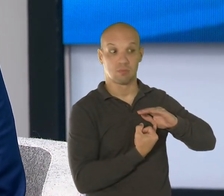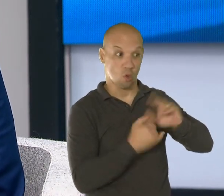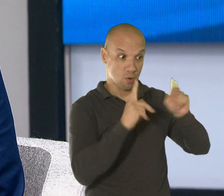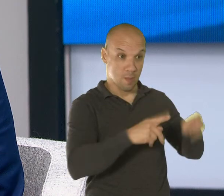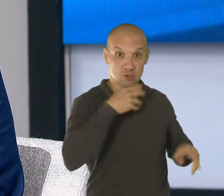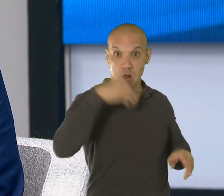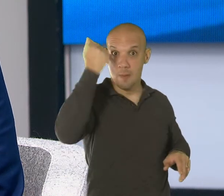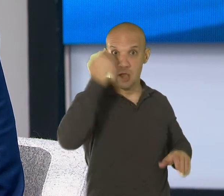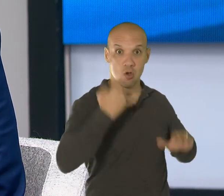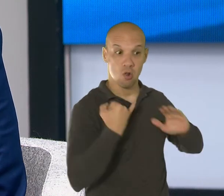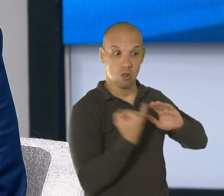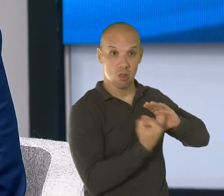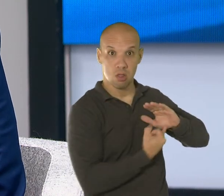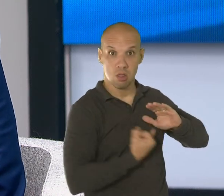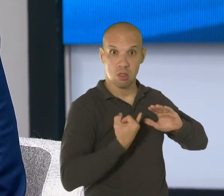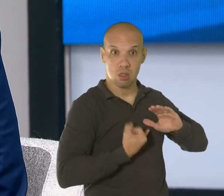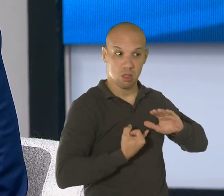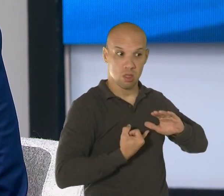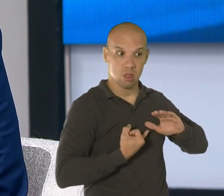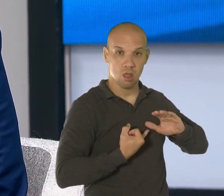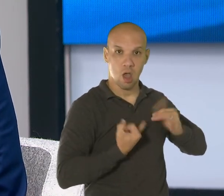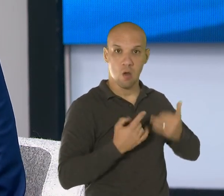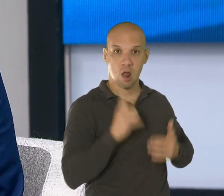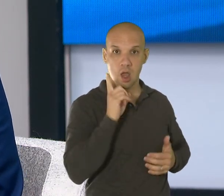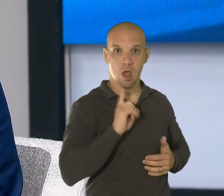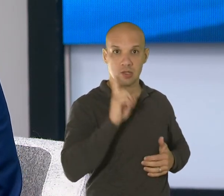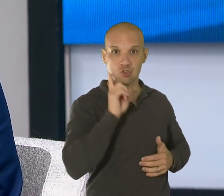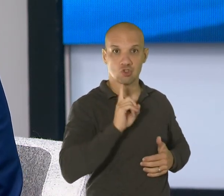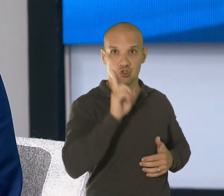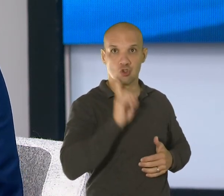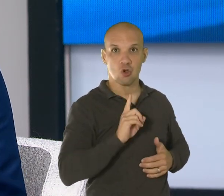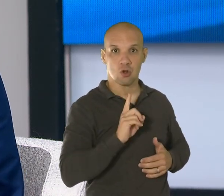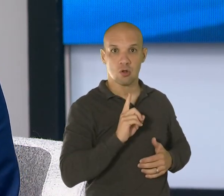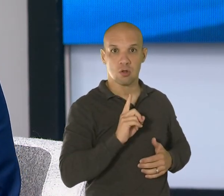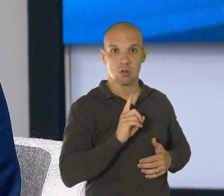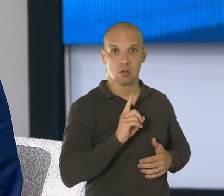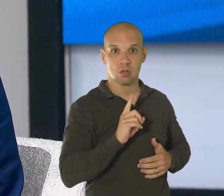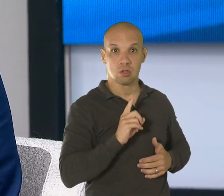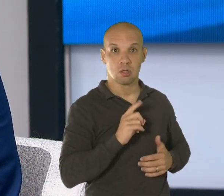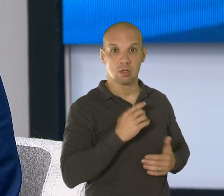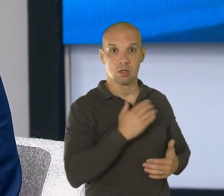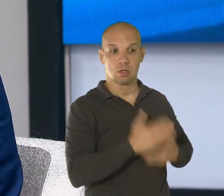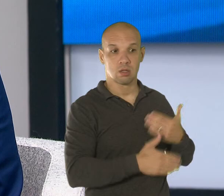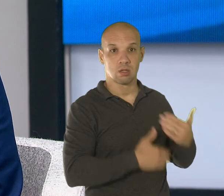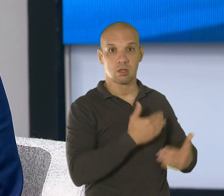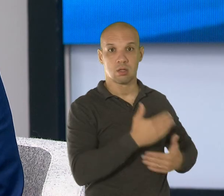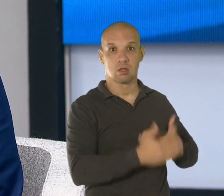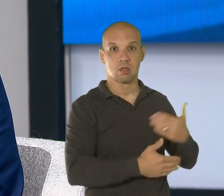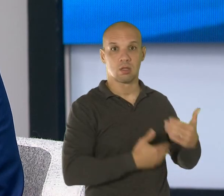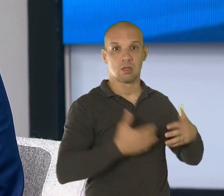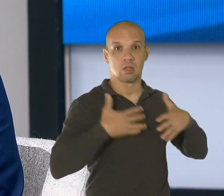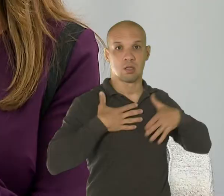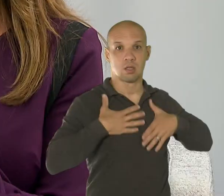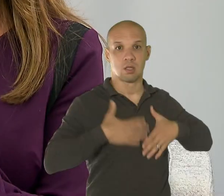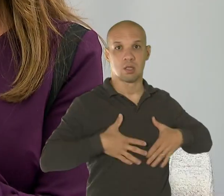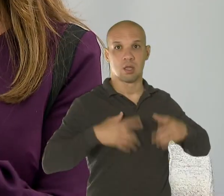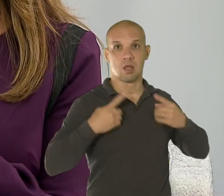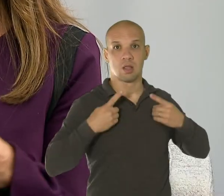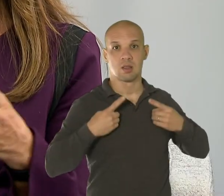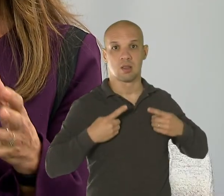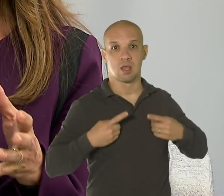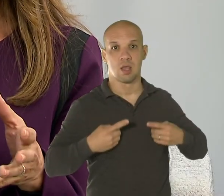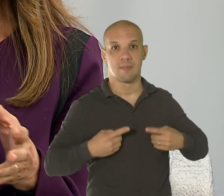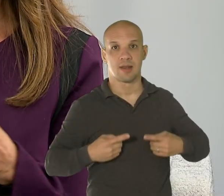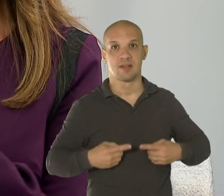mayor, llega la soledad, y con la soledad se precipitan y hay una mayor prevalencia de lo que son los síntomas de la depresión. Sí, porque no hemos hablado también